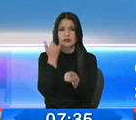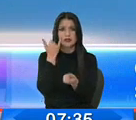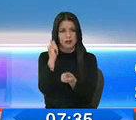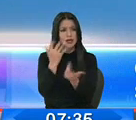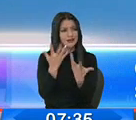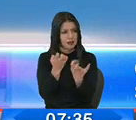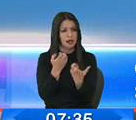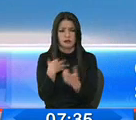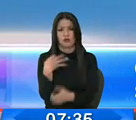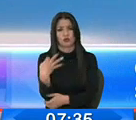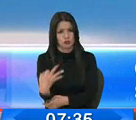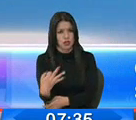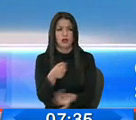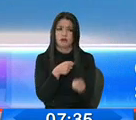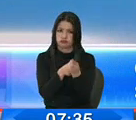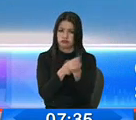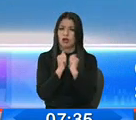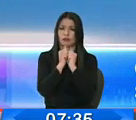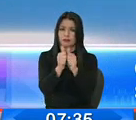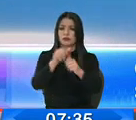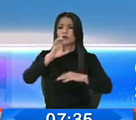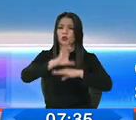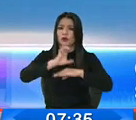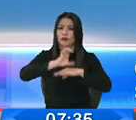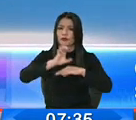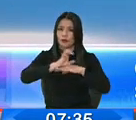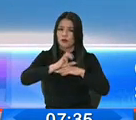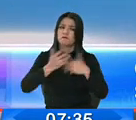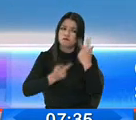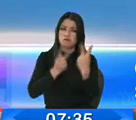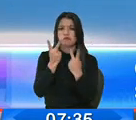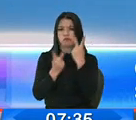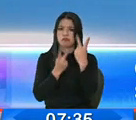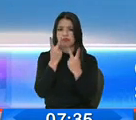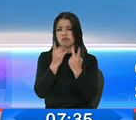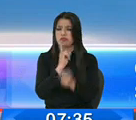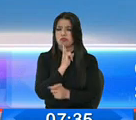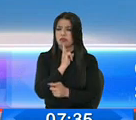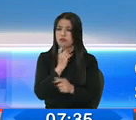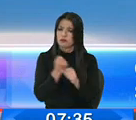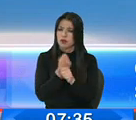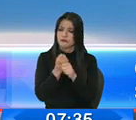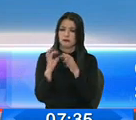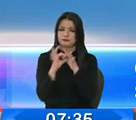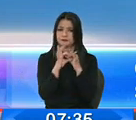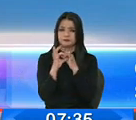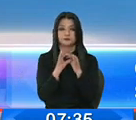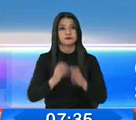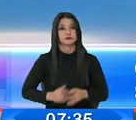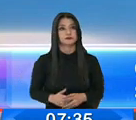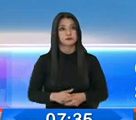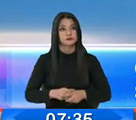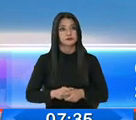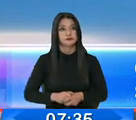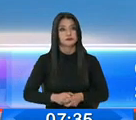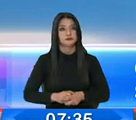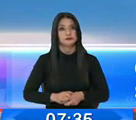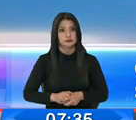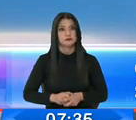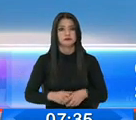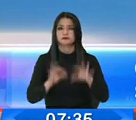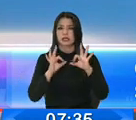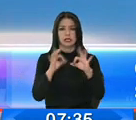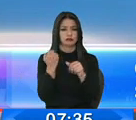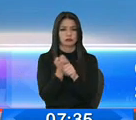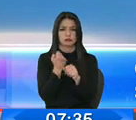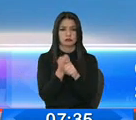de manera voluntaria a efectos de acompañar al Ecuador en este ejercicio y en este trabajo conjunto. Entonces, estamos ya